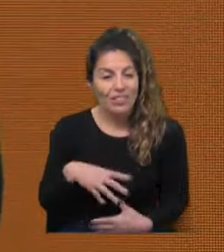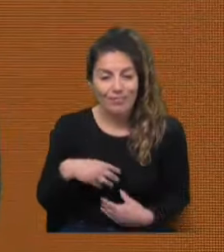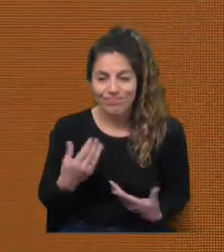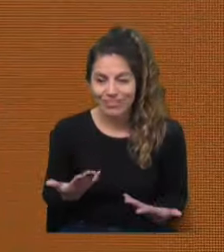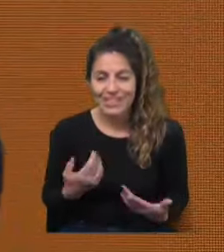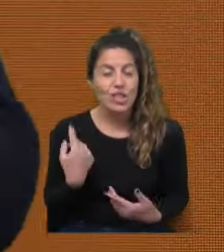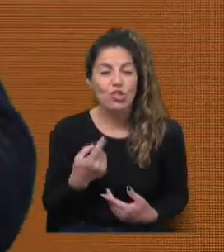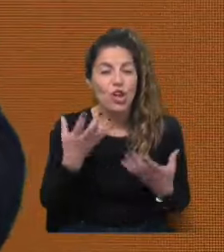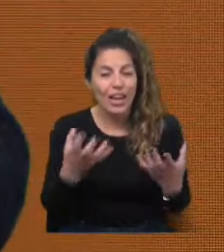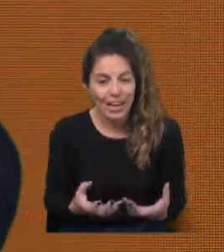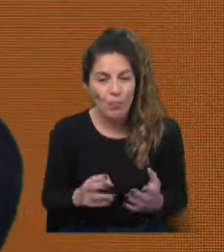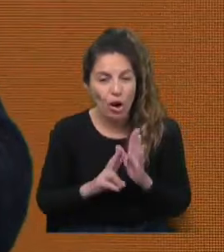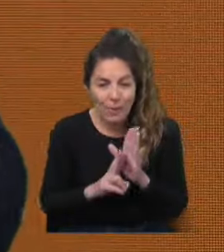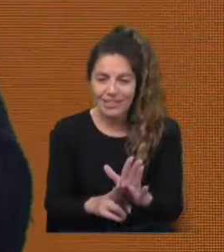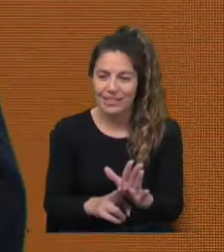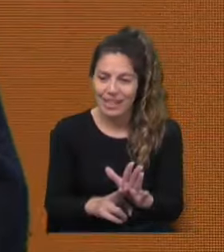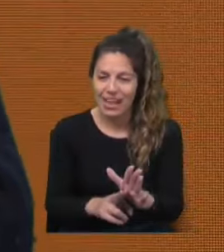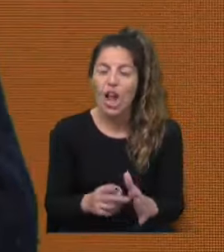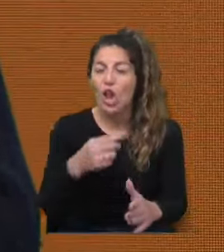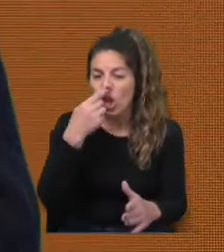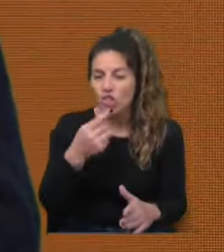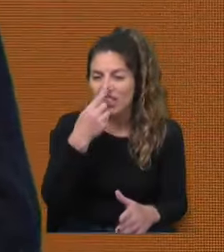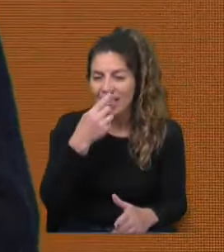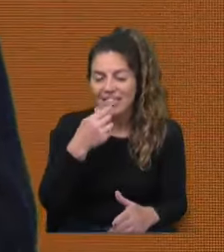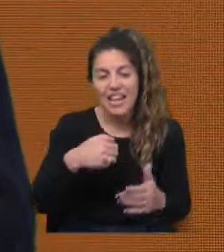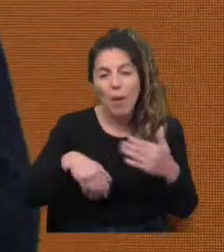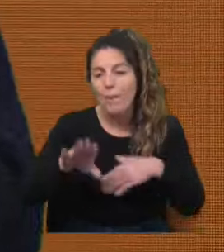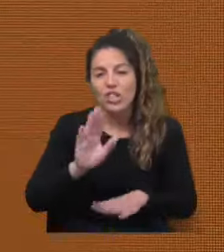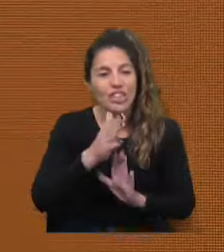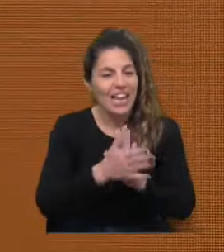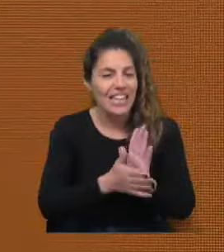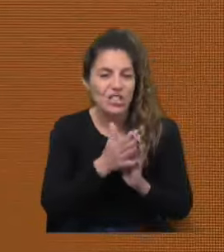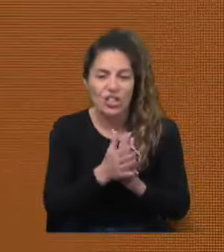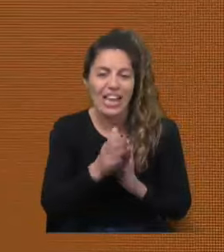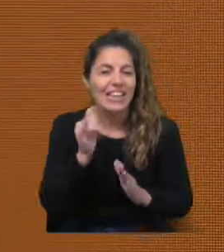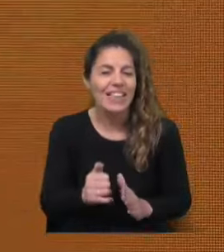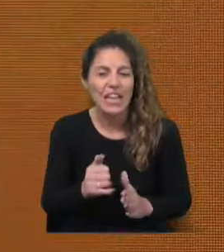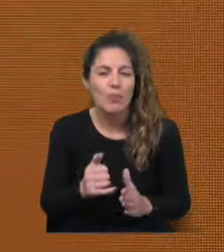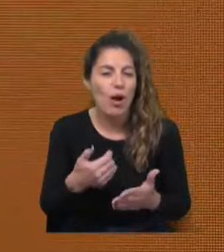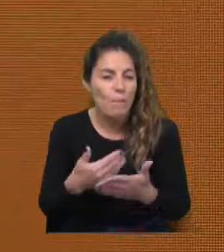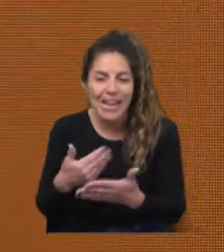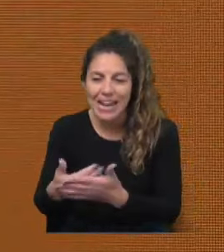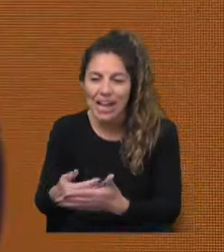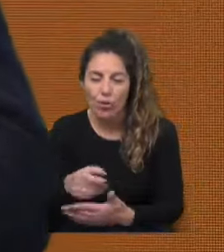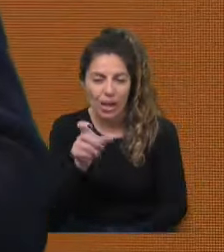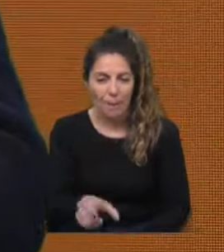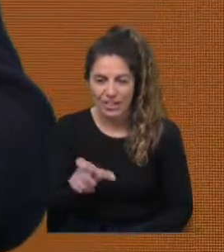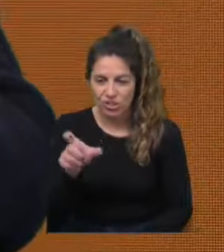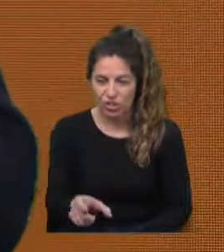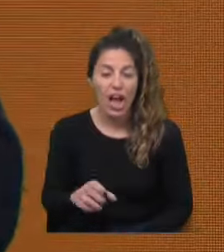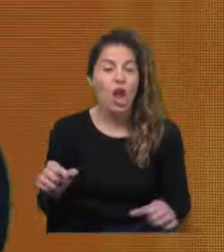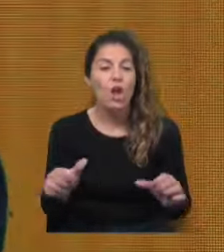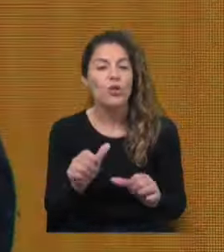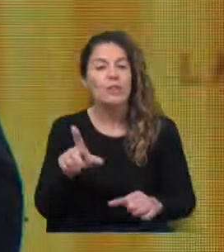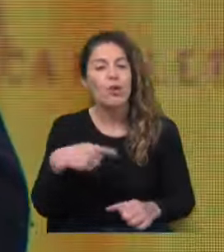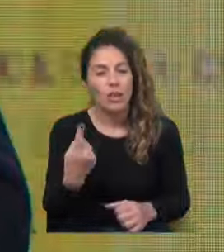Si nosotros queremos representar los intereses de las grandes mayorías nacionales, tenemos que estar pegados a la gente. Lo hicimos